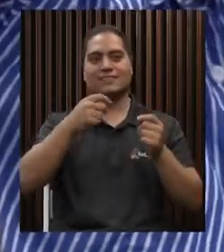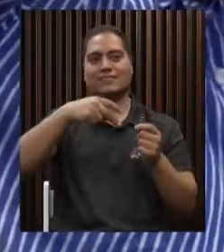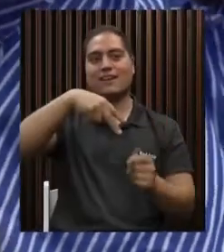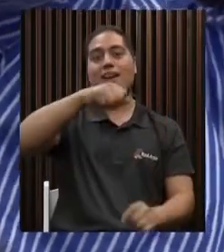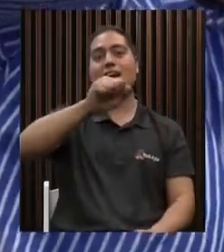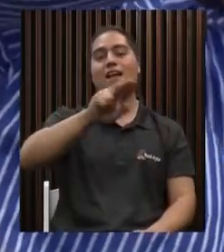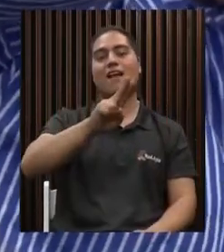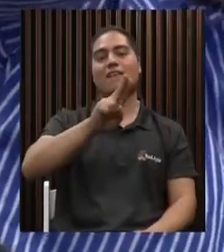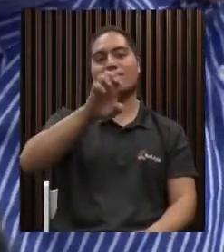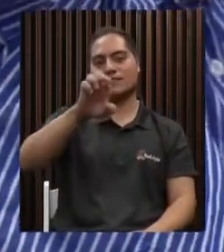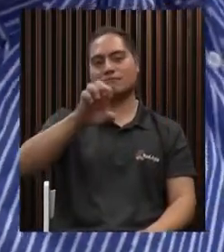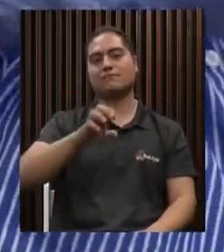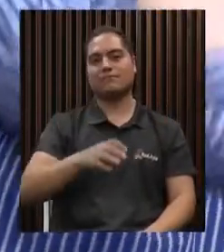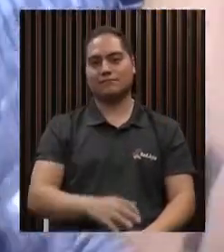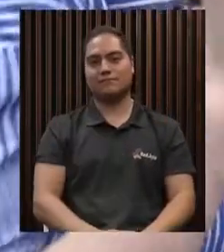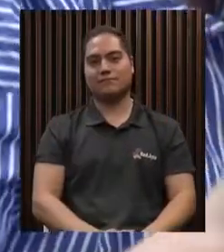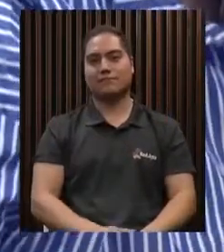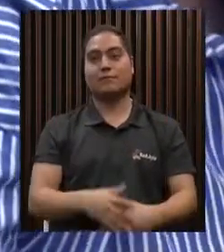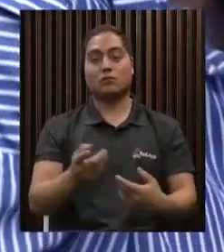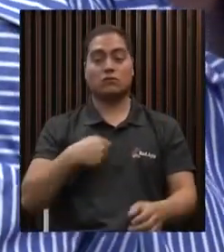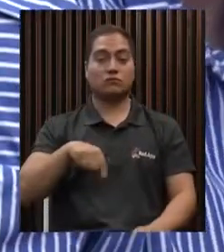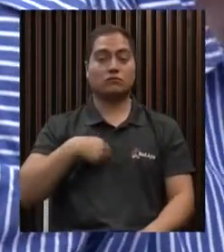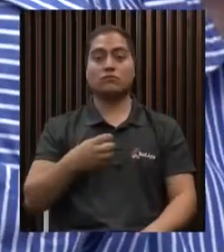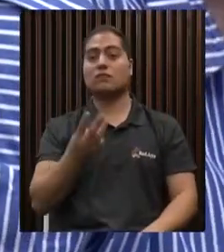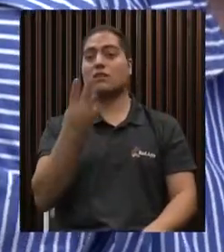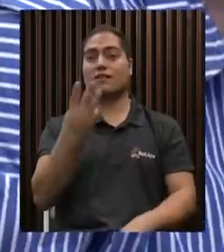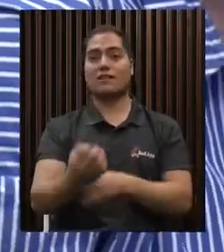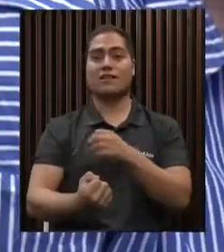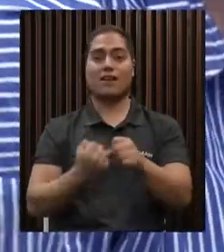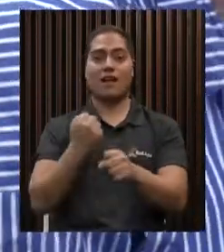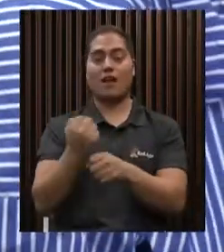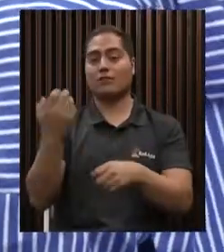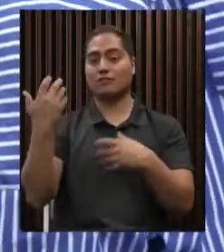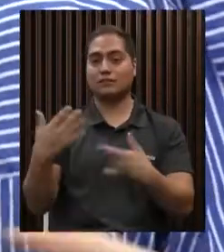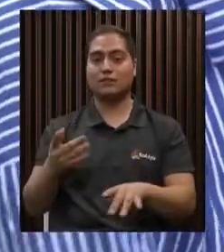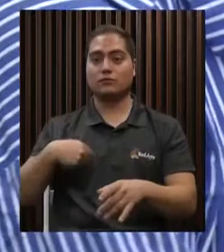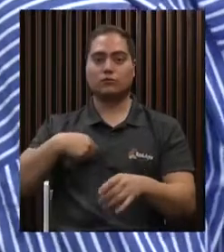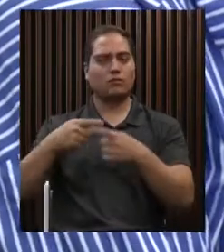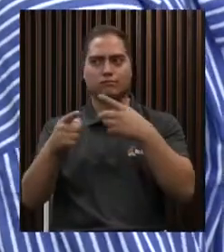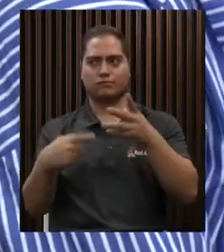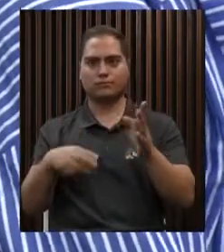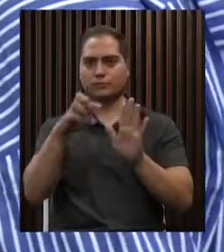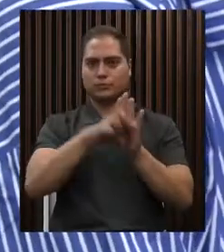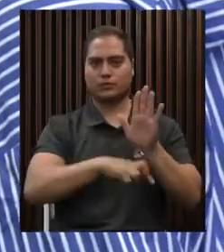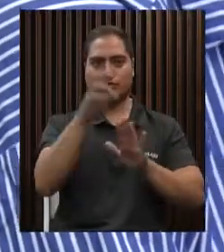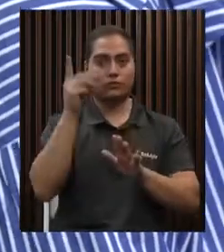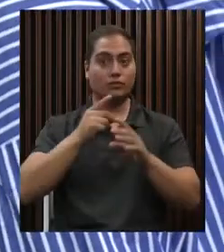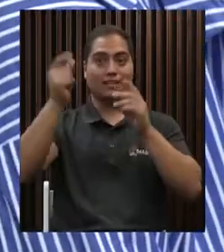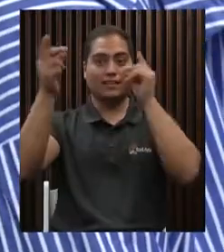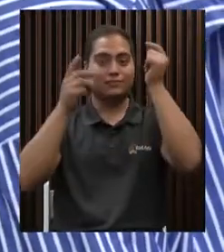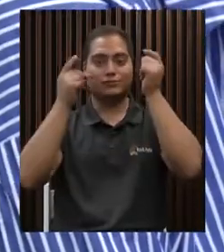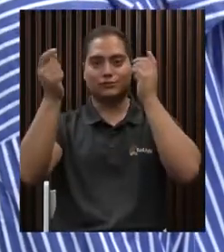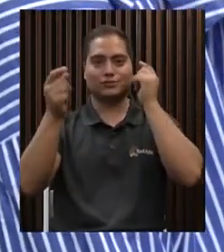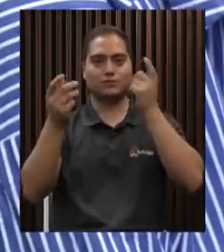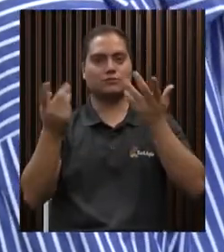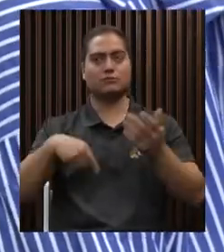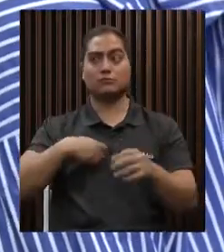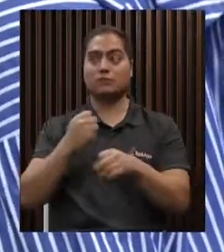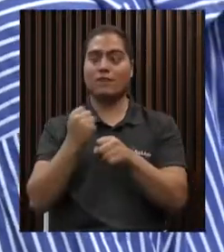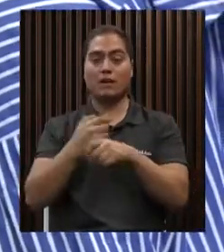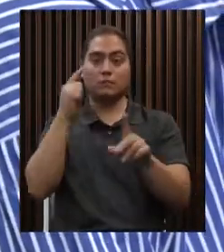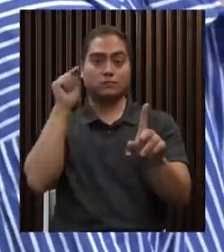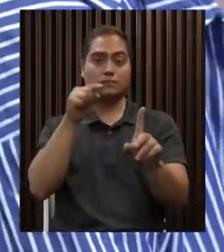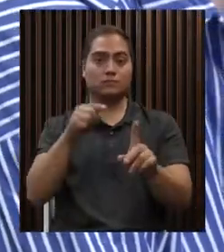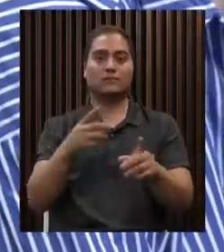que estamos trabajando hace ya 3 años con distintos proyectos de creación. Nosotros trabajamos más con la creación artística